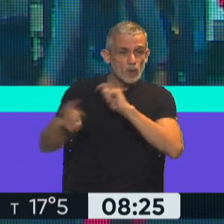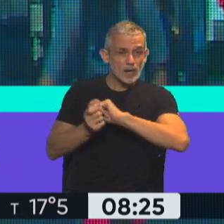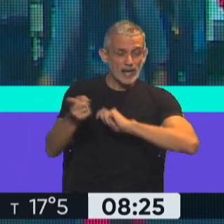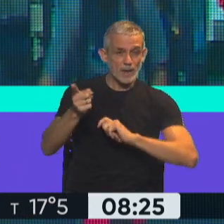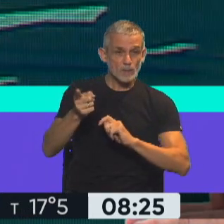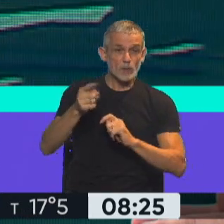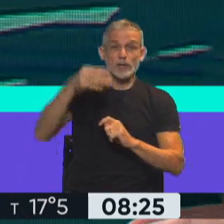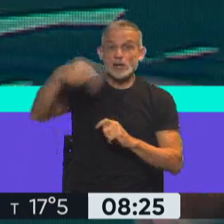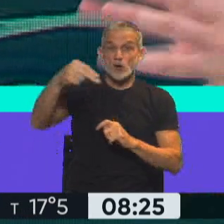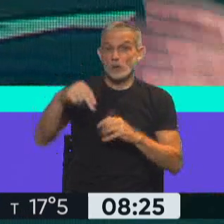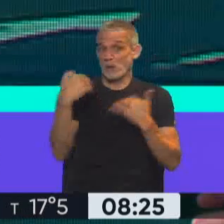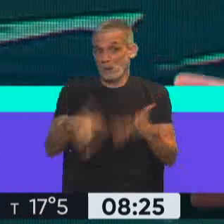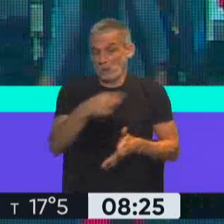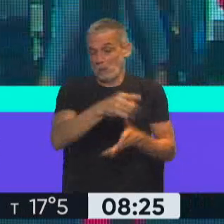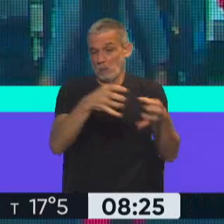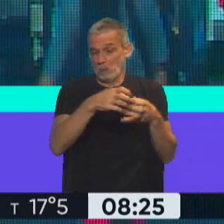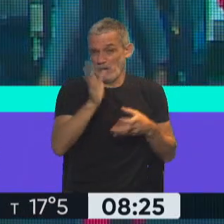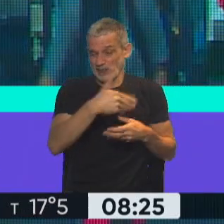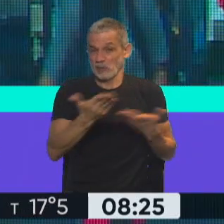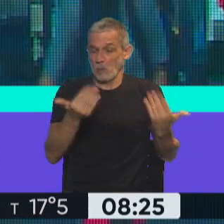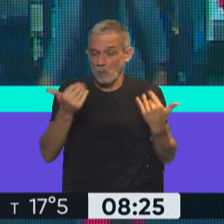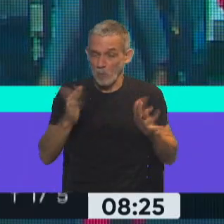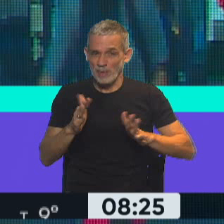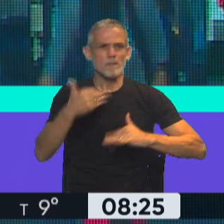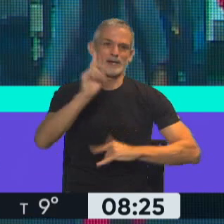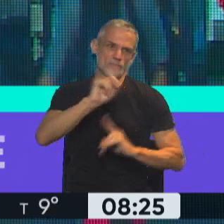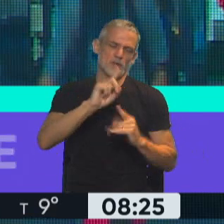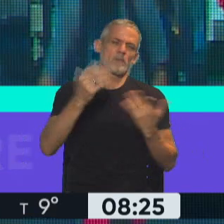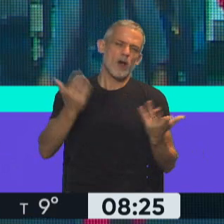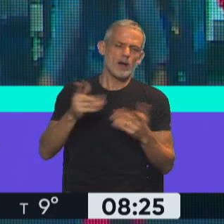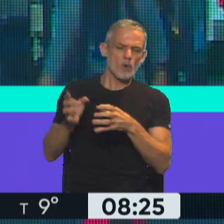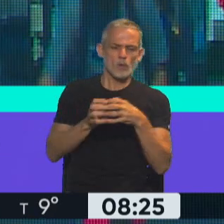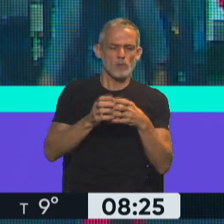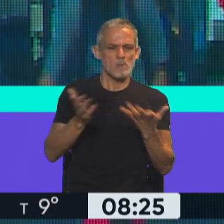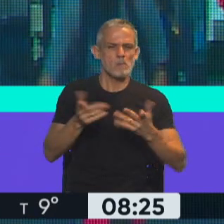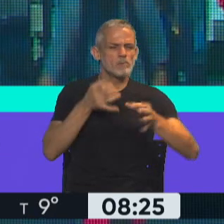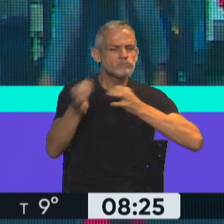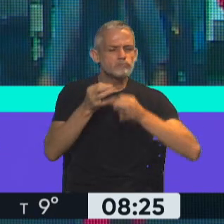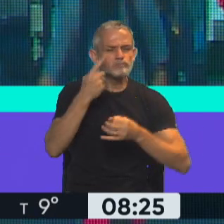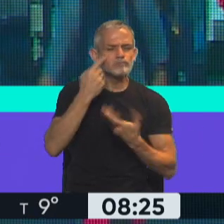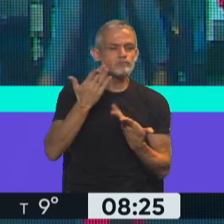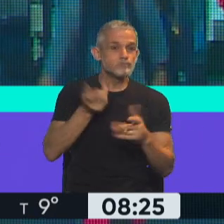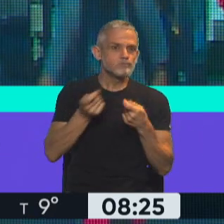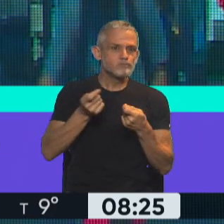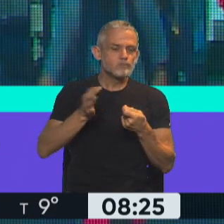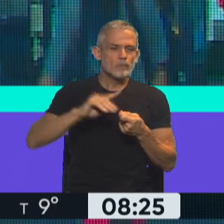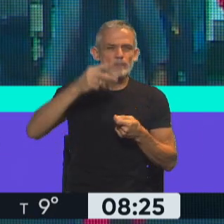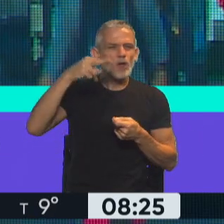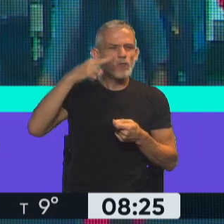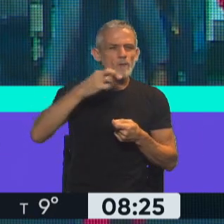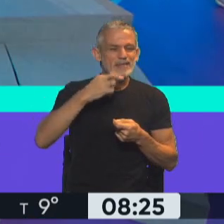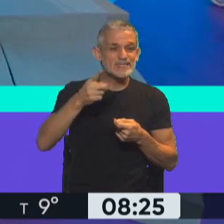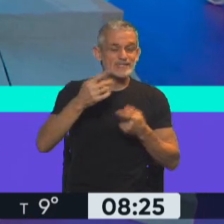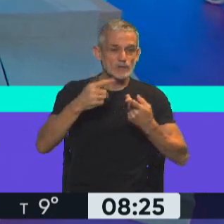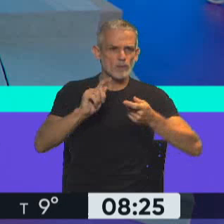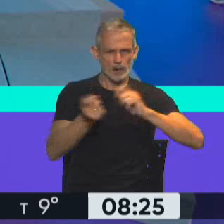vota al Frente de Todos, ¿no? Capaz no la mayoría, probablemente, pero puede haber un sector con el cual haya que dialogar, porque probablemente muchos de esos votaron en el 2019 al Frente de Todos. Va a